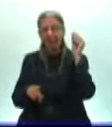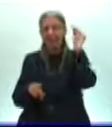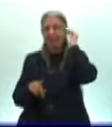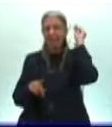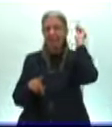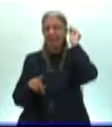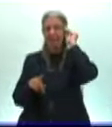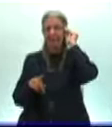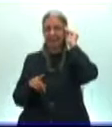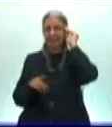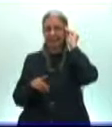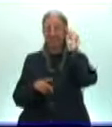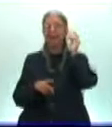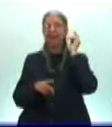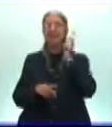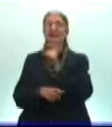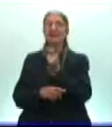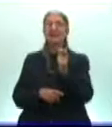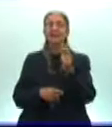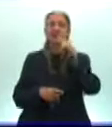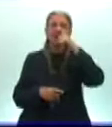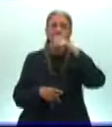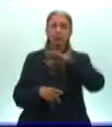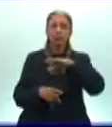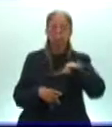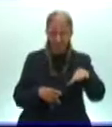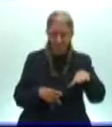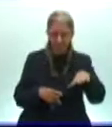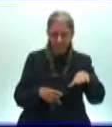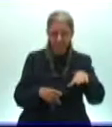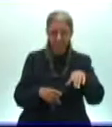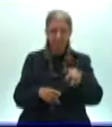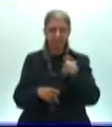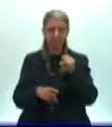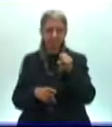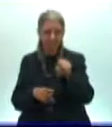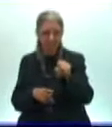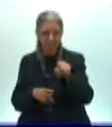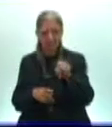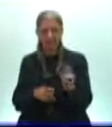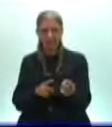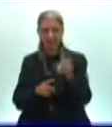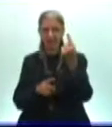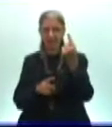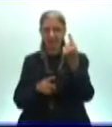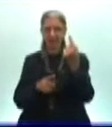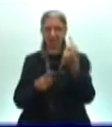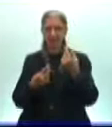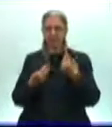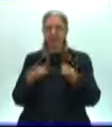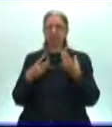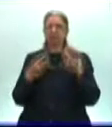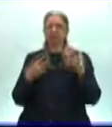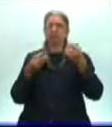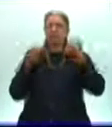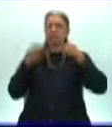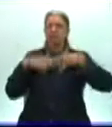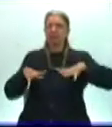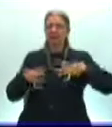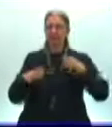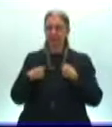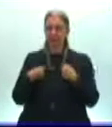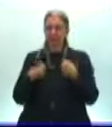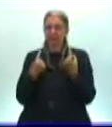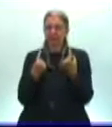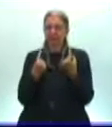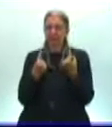a orientarse para la ejecución, orientarse para la solución del ejercicio. Y el